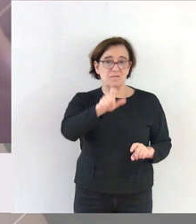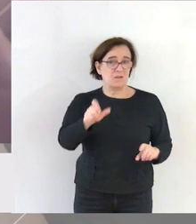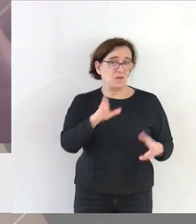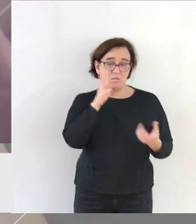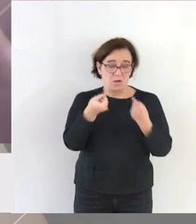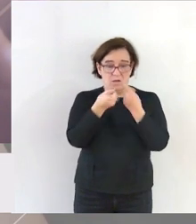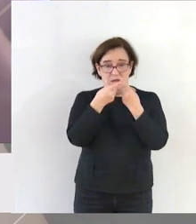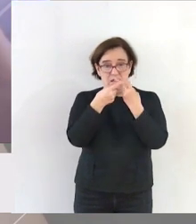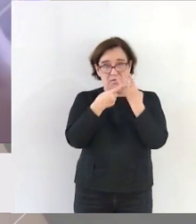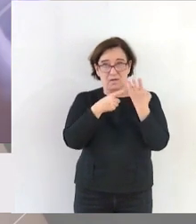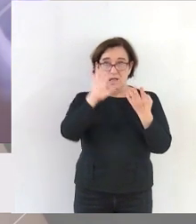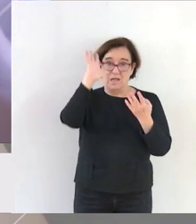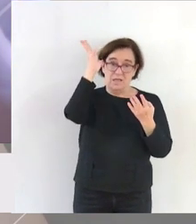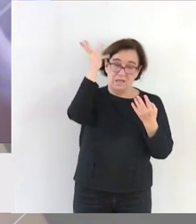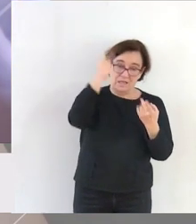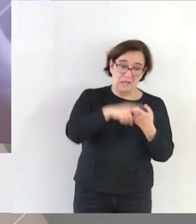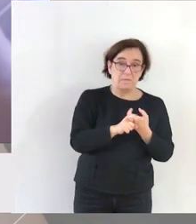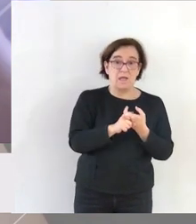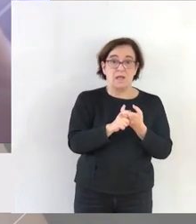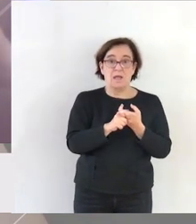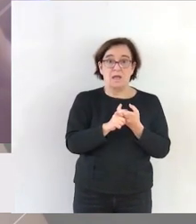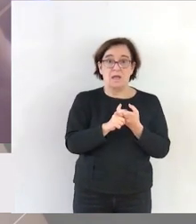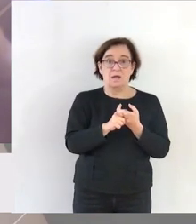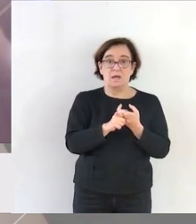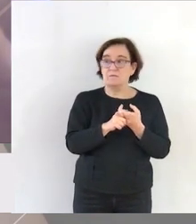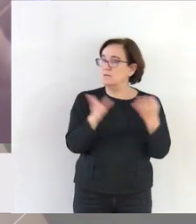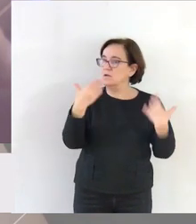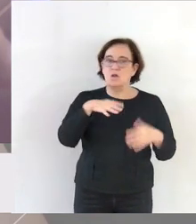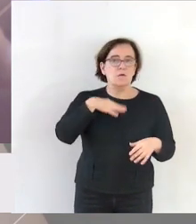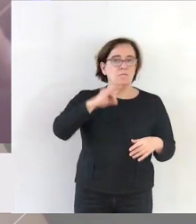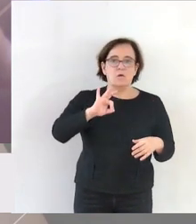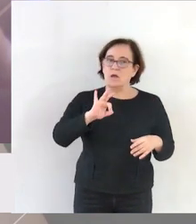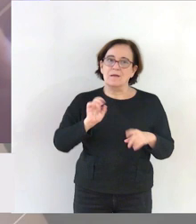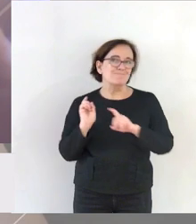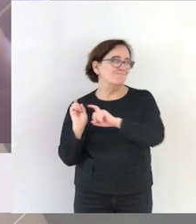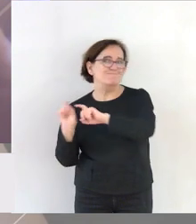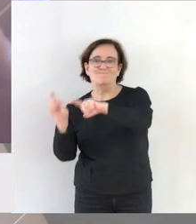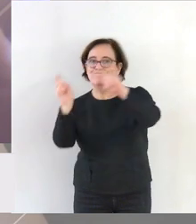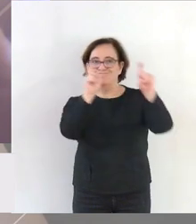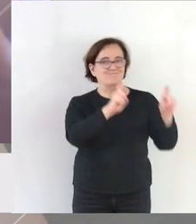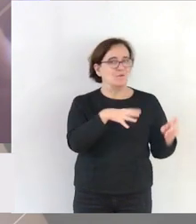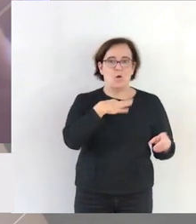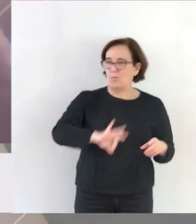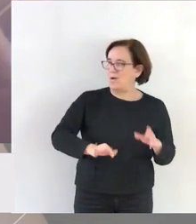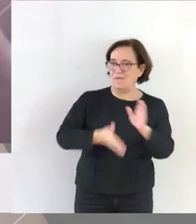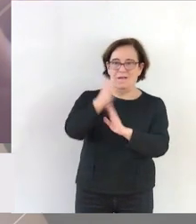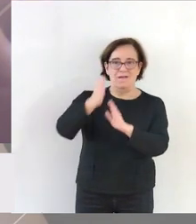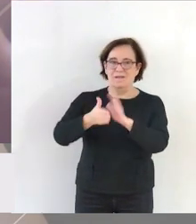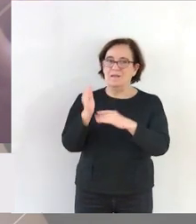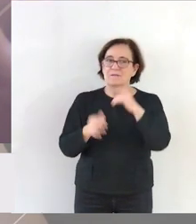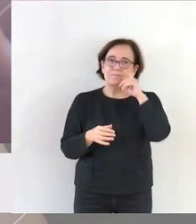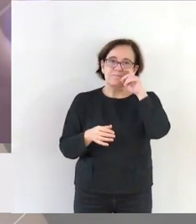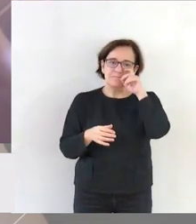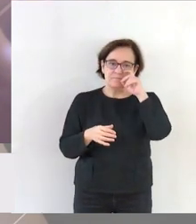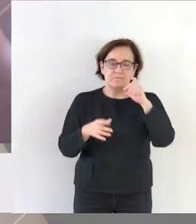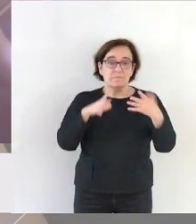a todos estos eventos climá Eh no tienen la capacidad de moverse no tienen la capacidad de desplazarse